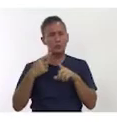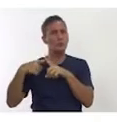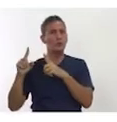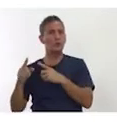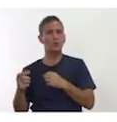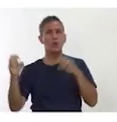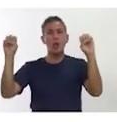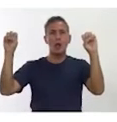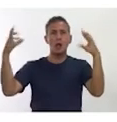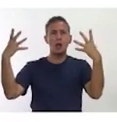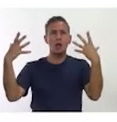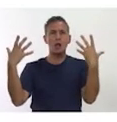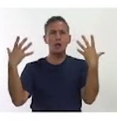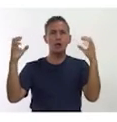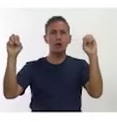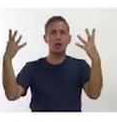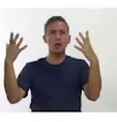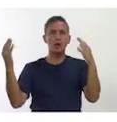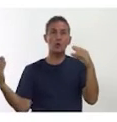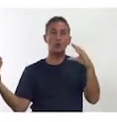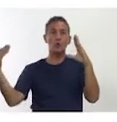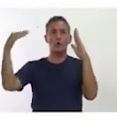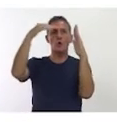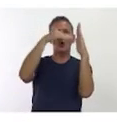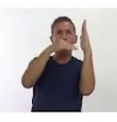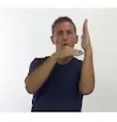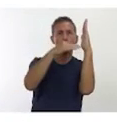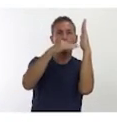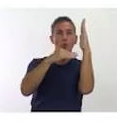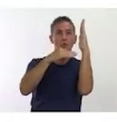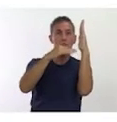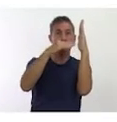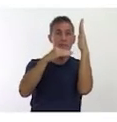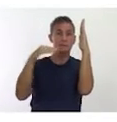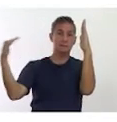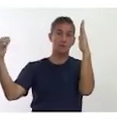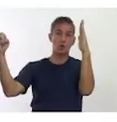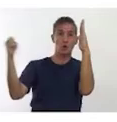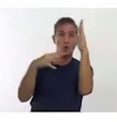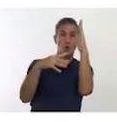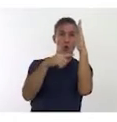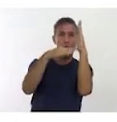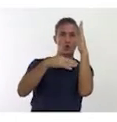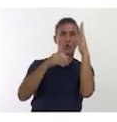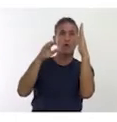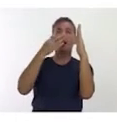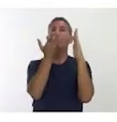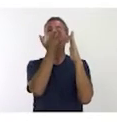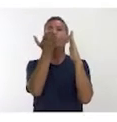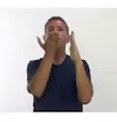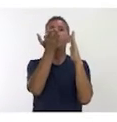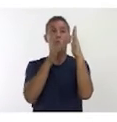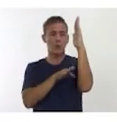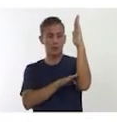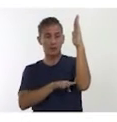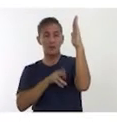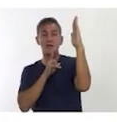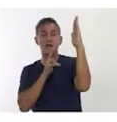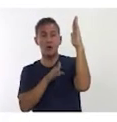luz al llegar a la superficie de separación entre dos medios? Por ejemplo, el aire y el agua,